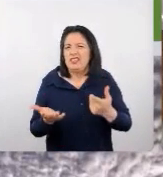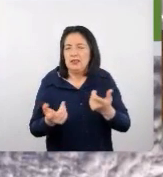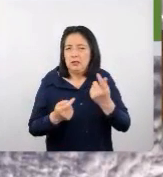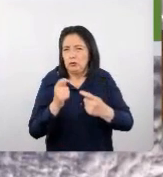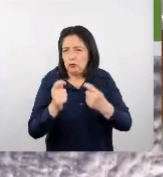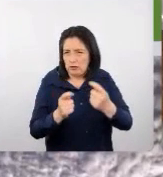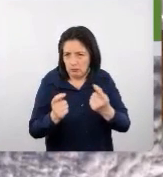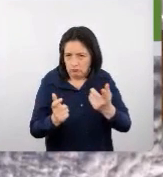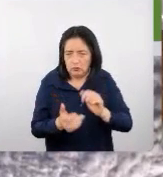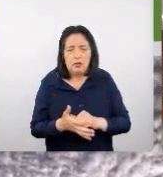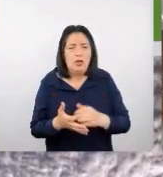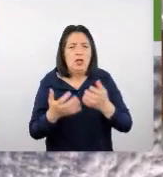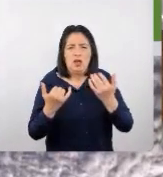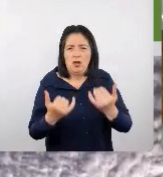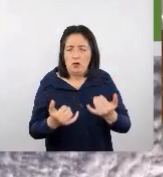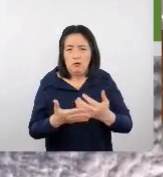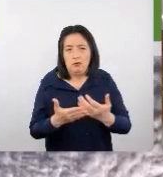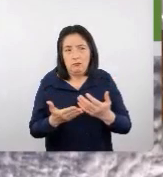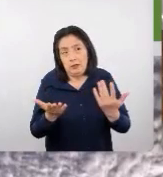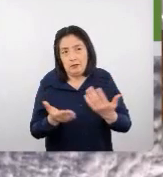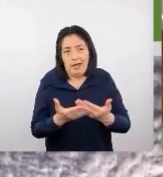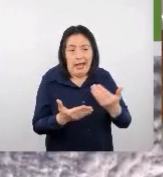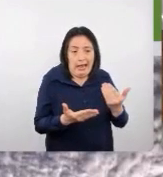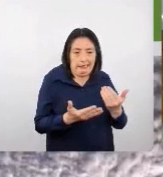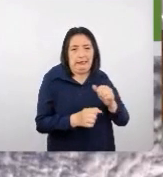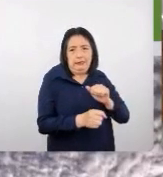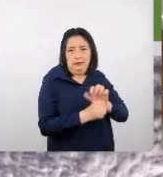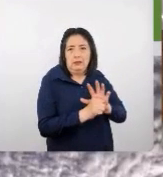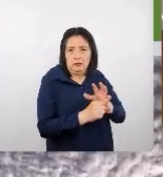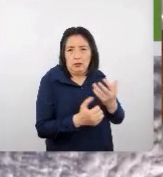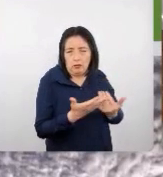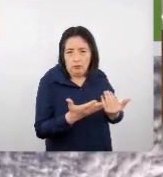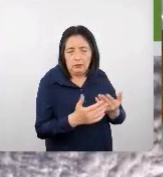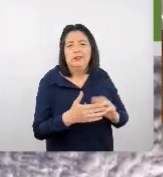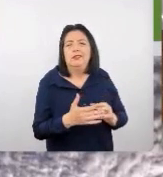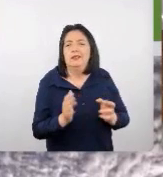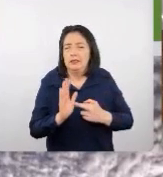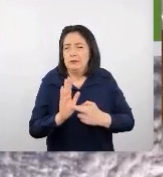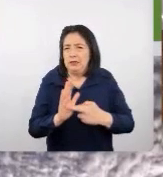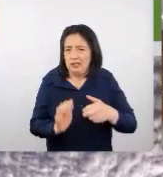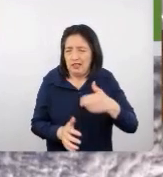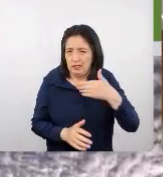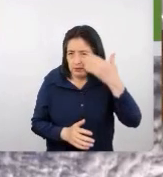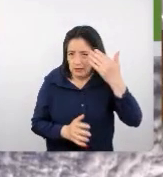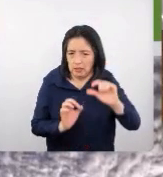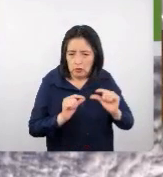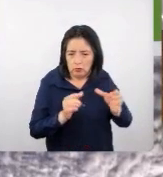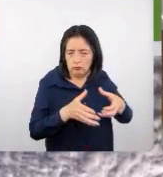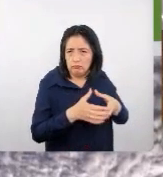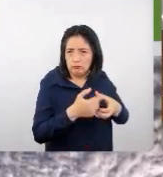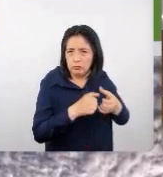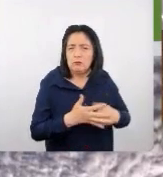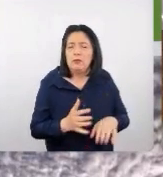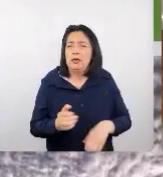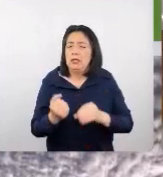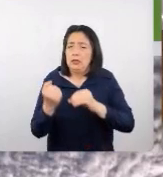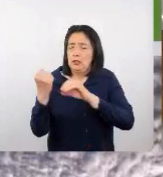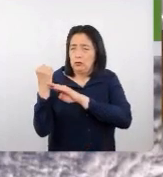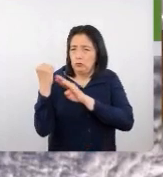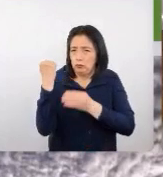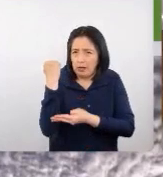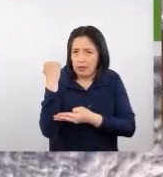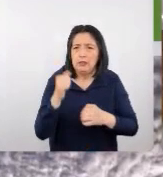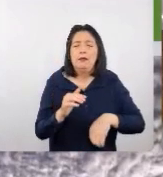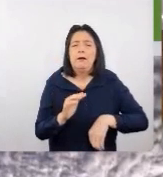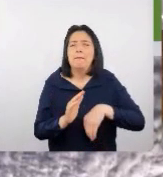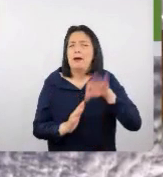por hoy, pre-COVID, en todo caso, pre-pandemia, representaba para Emiratos Árabes Unidos, precisamente para Dubái,